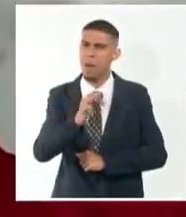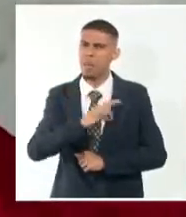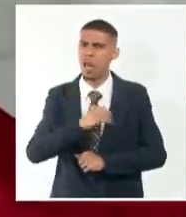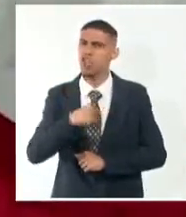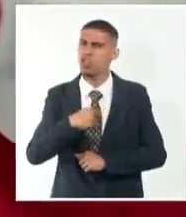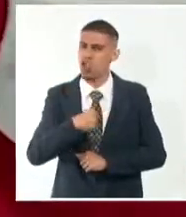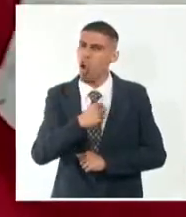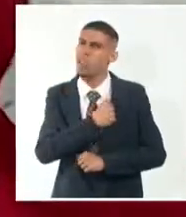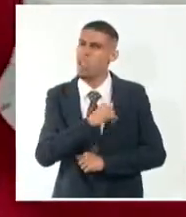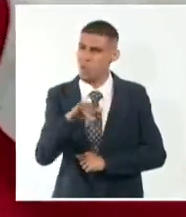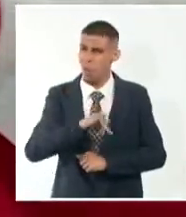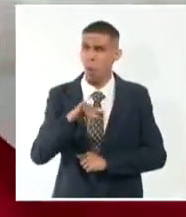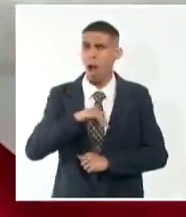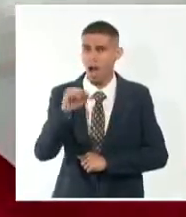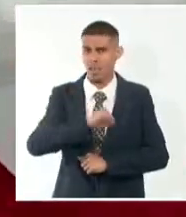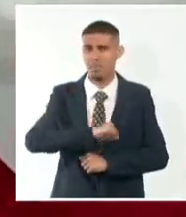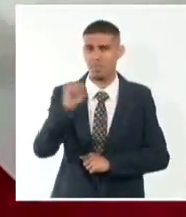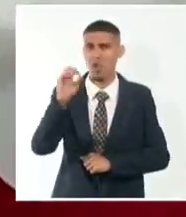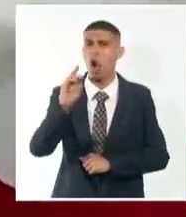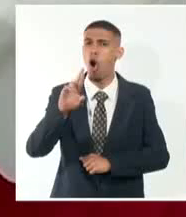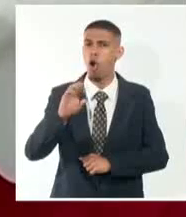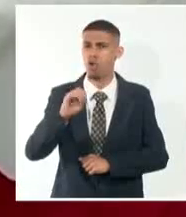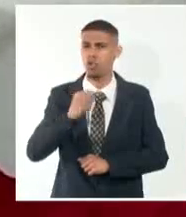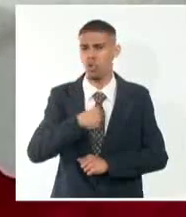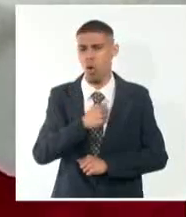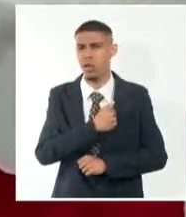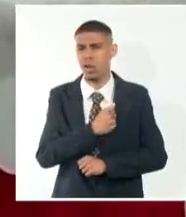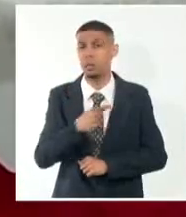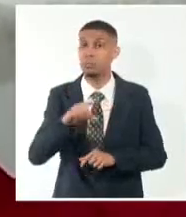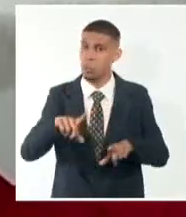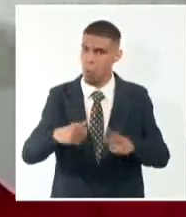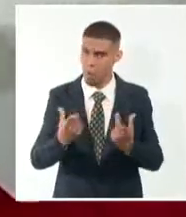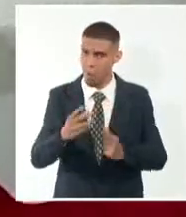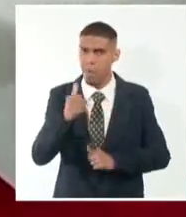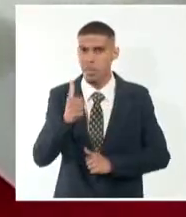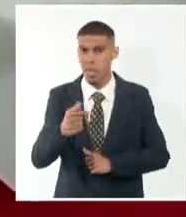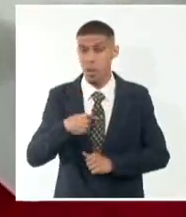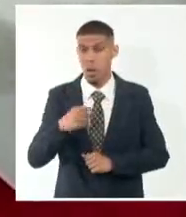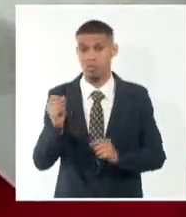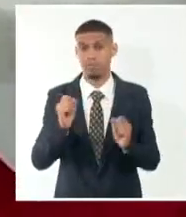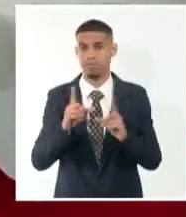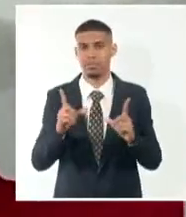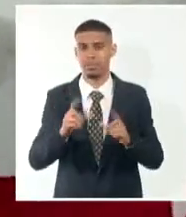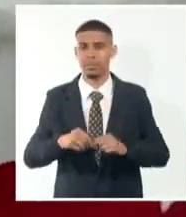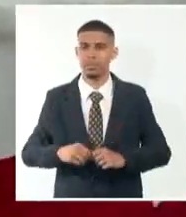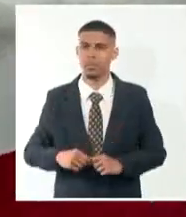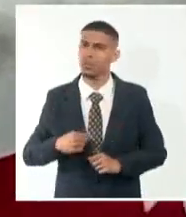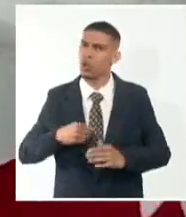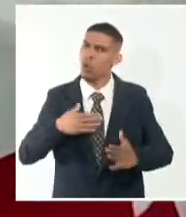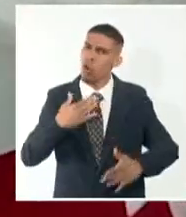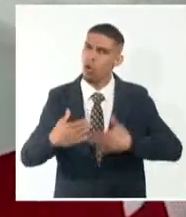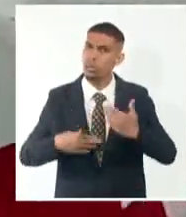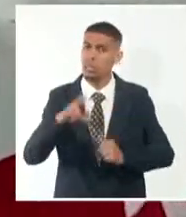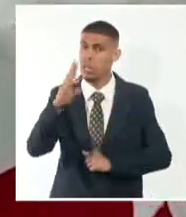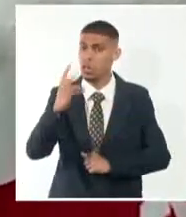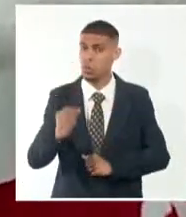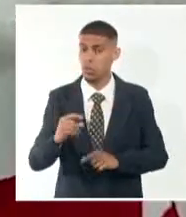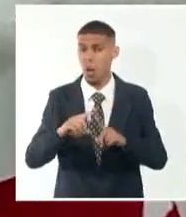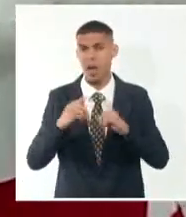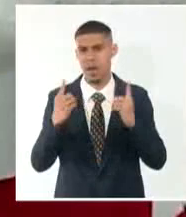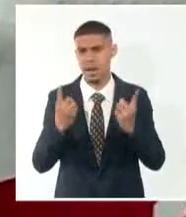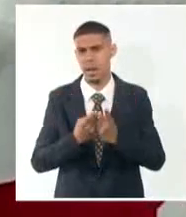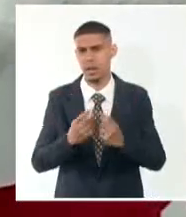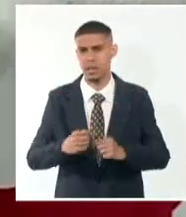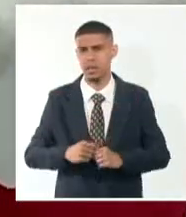en ese sentido, ¿no? Lograr ese sueño. Y se cumplió y fue realmente inesperado. Muy contenta con el resultado en sentido general,